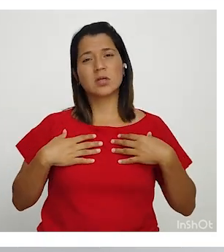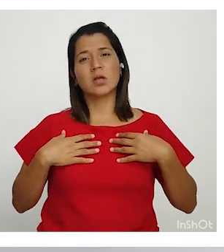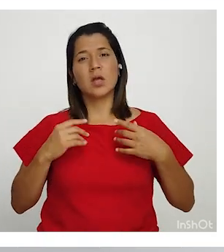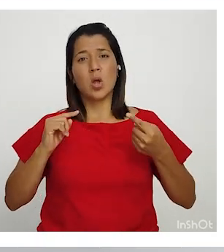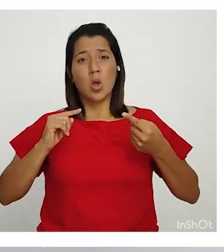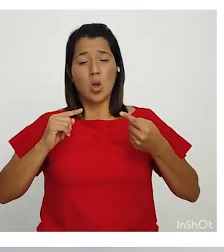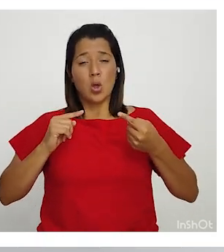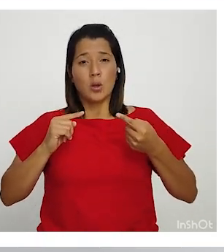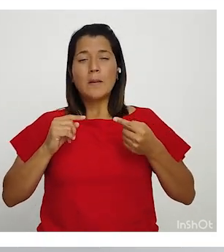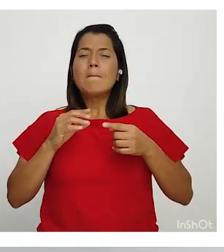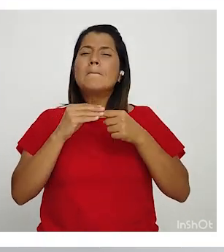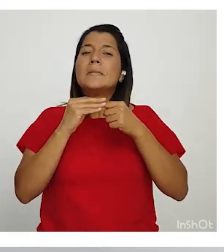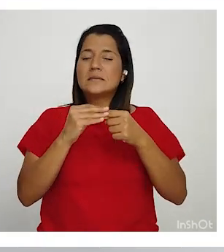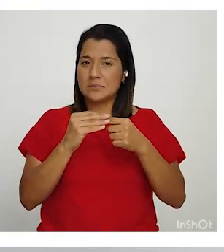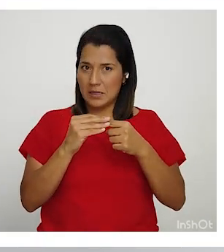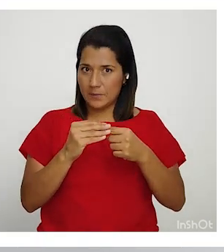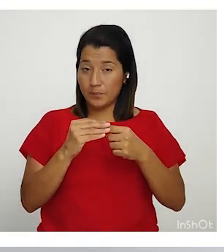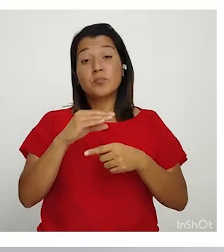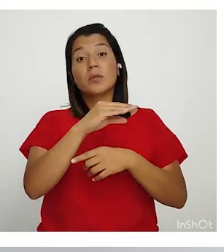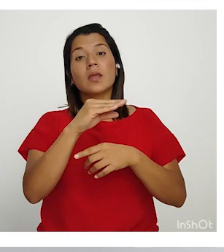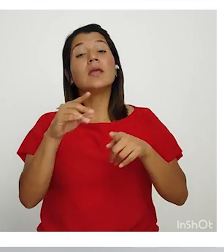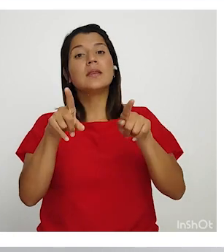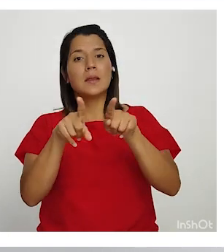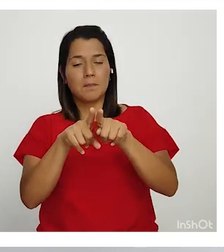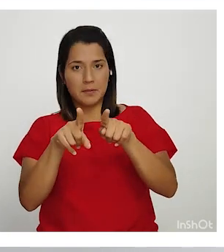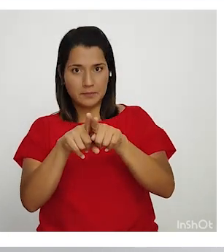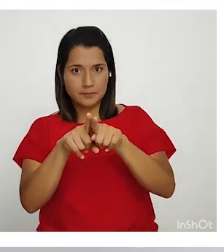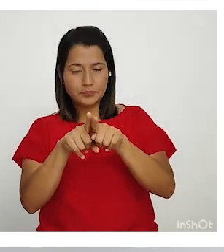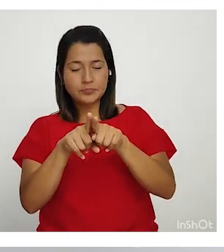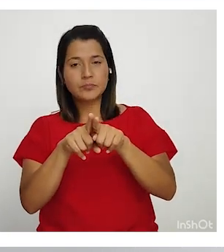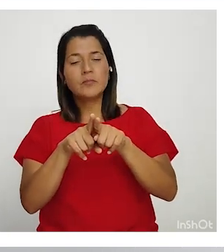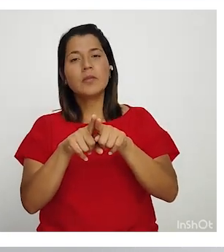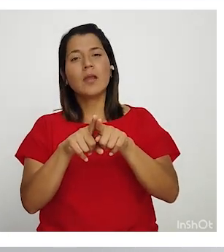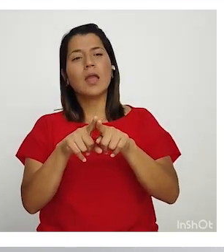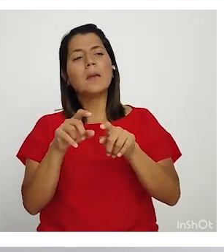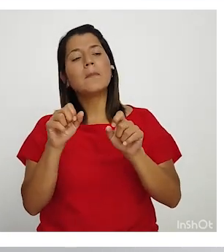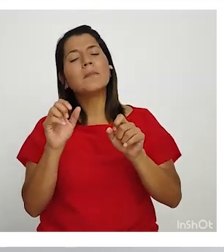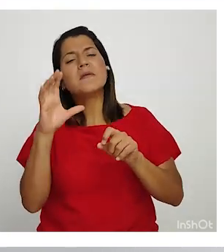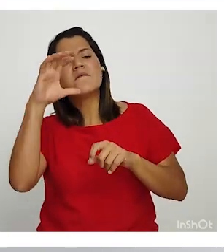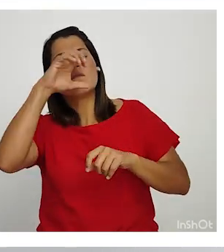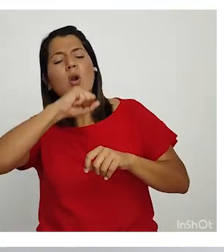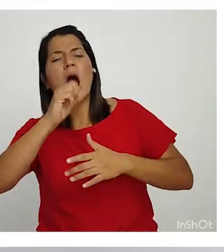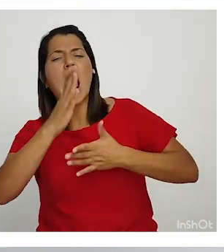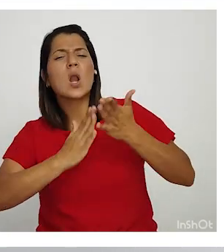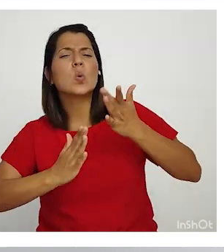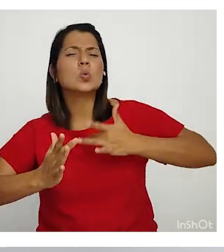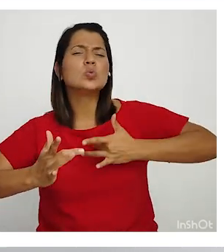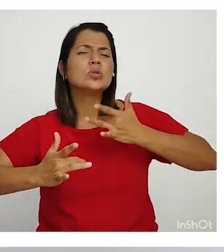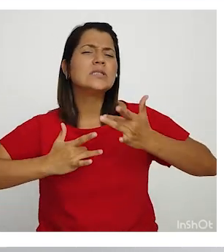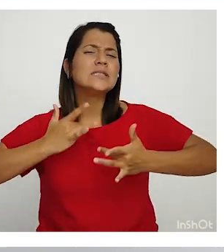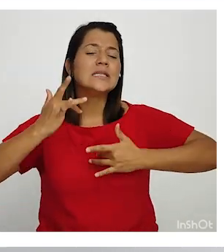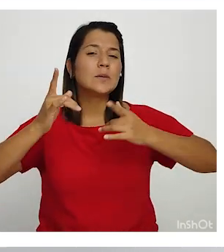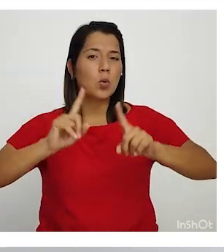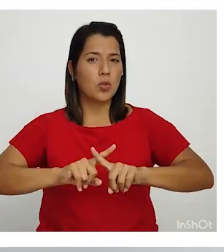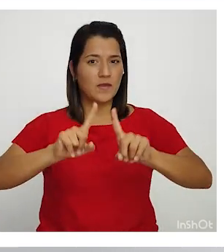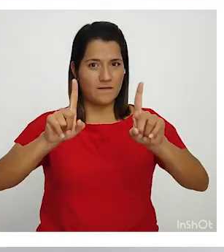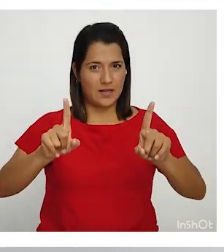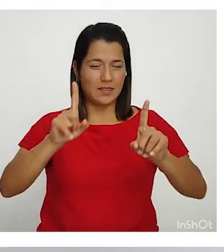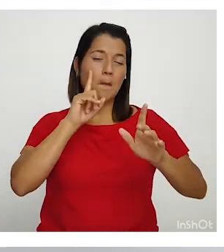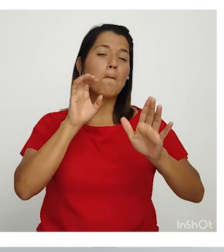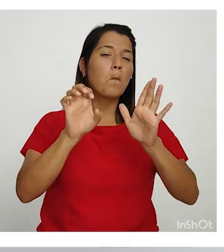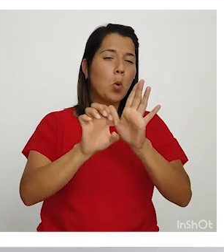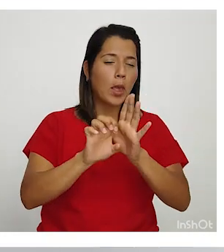principalmente. Y de ahí partimos al hecho también de identificar algún síntoma que sea diferente a esto, como la presencia de